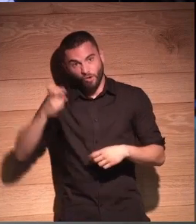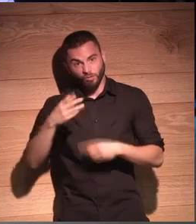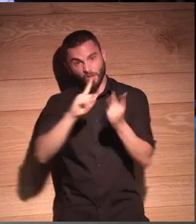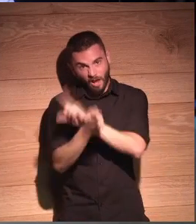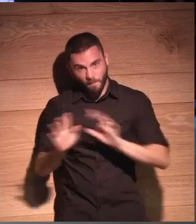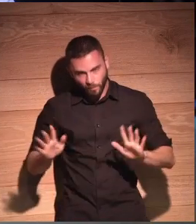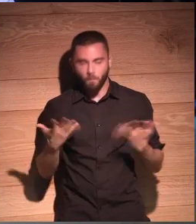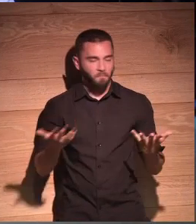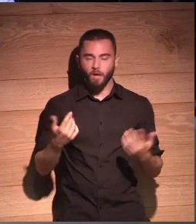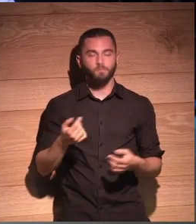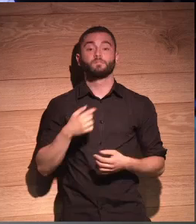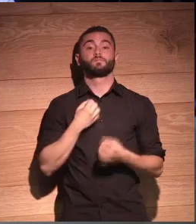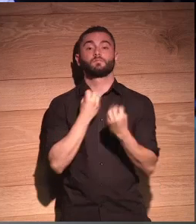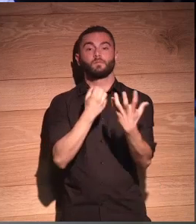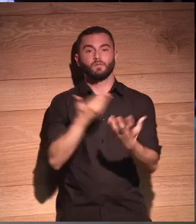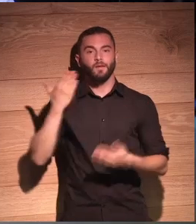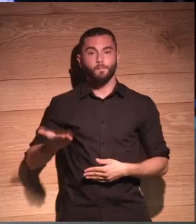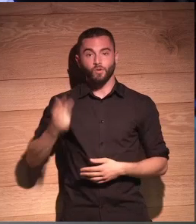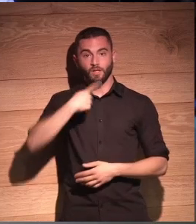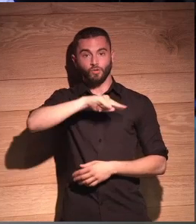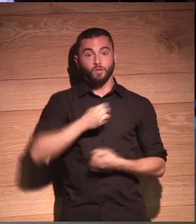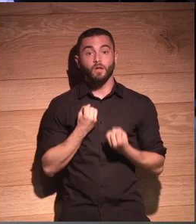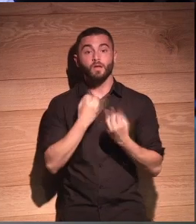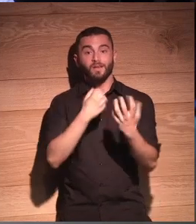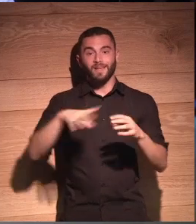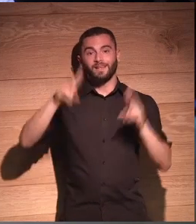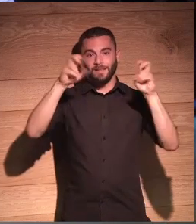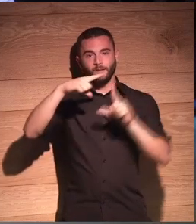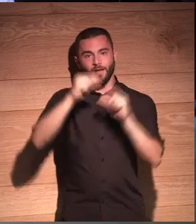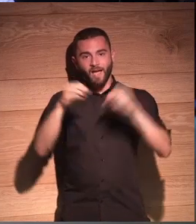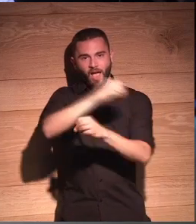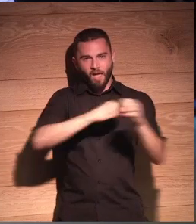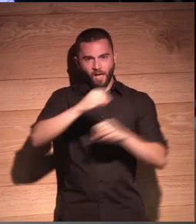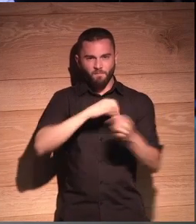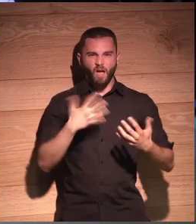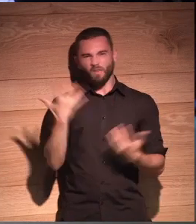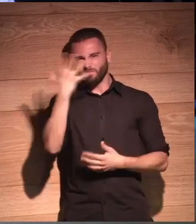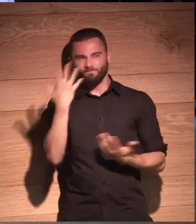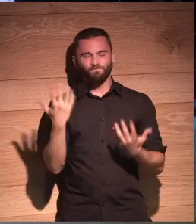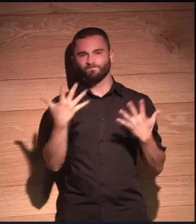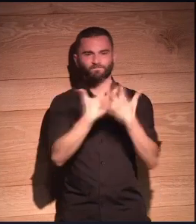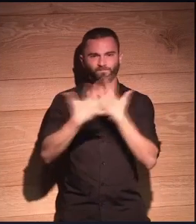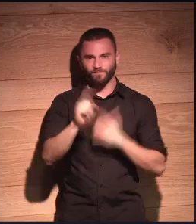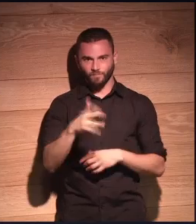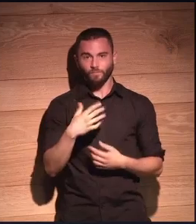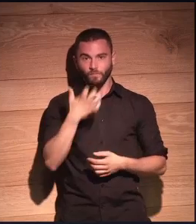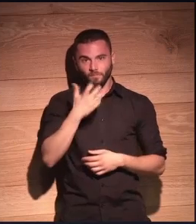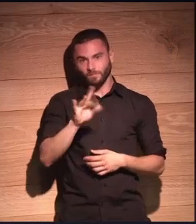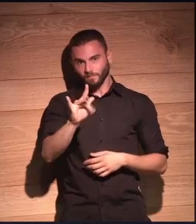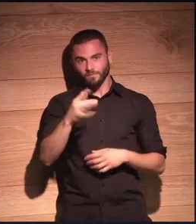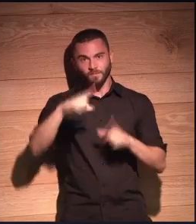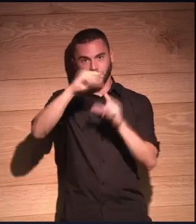importante que el mensaje que damos acerca del espacio no esté tergiversado. O sea, sí a la exploración